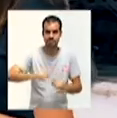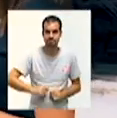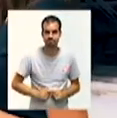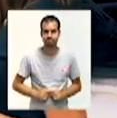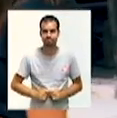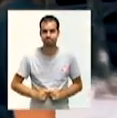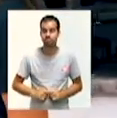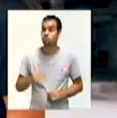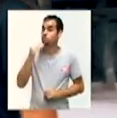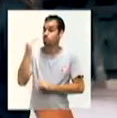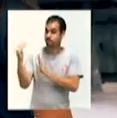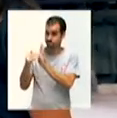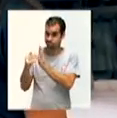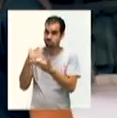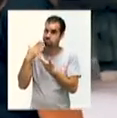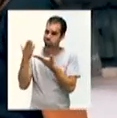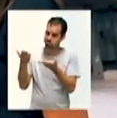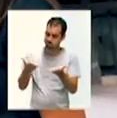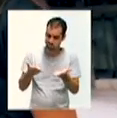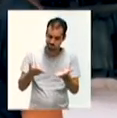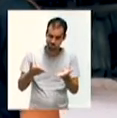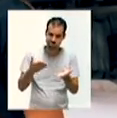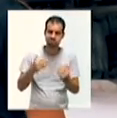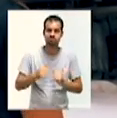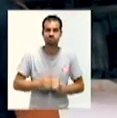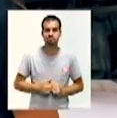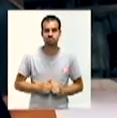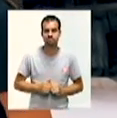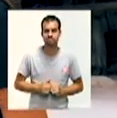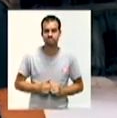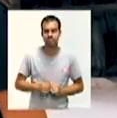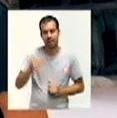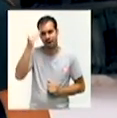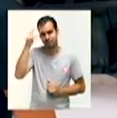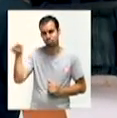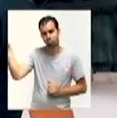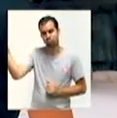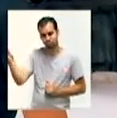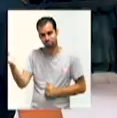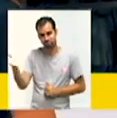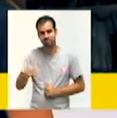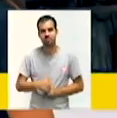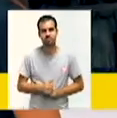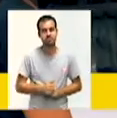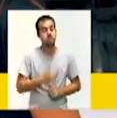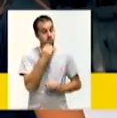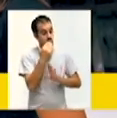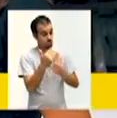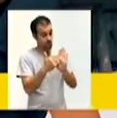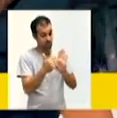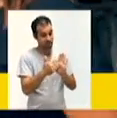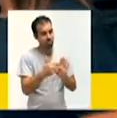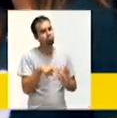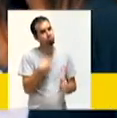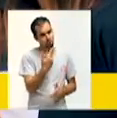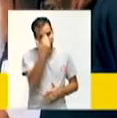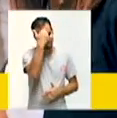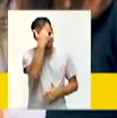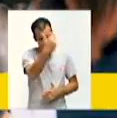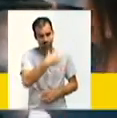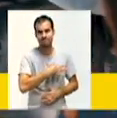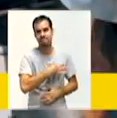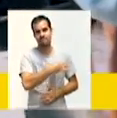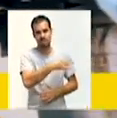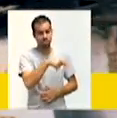buenas tardes, Armando. Bienvenido a nuestro programa Jóvenes por la Vida. Es un placer tenerlo con nosotros. Buenas tardes. A nosotros también es un placer tener el